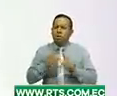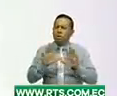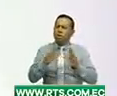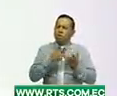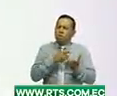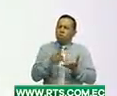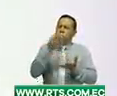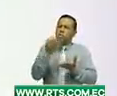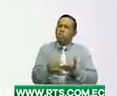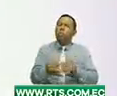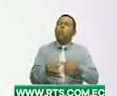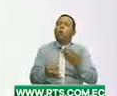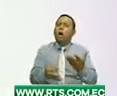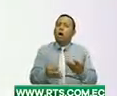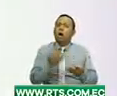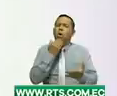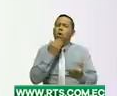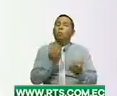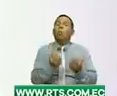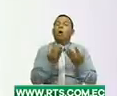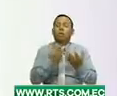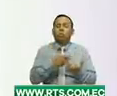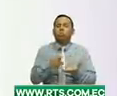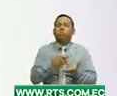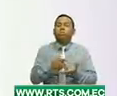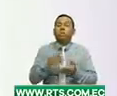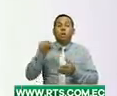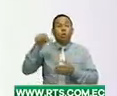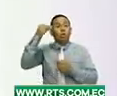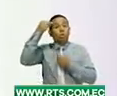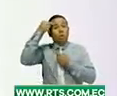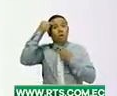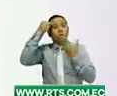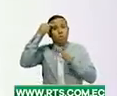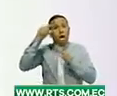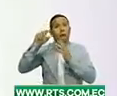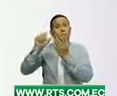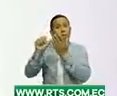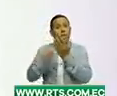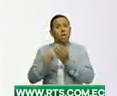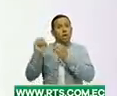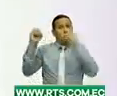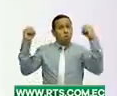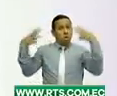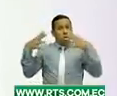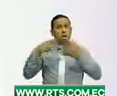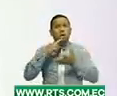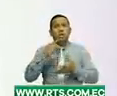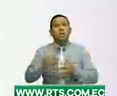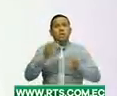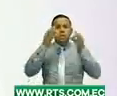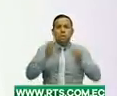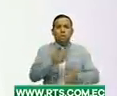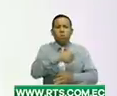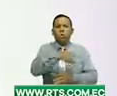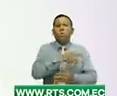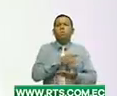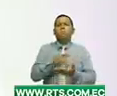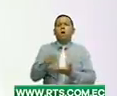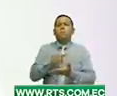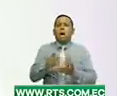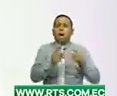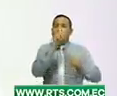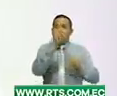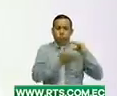importante, porque el propio Estado ecuatoriano, a través del Ministerio de Energía, certifica que lo realmente pagado por la extracción de cada